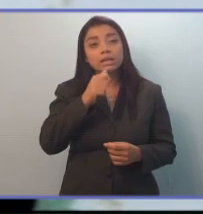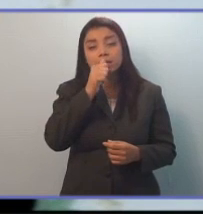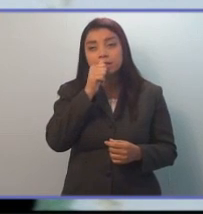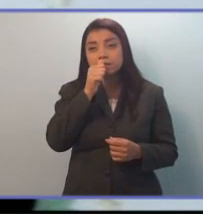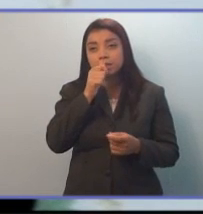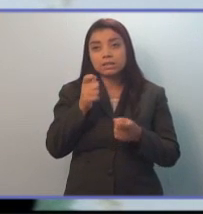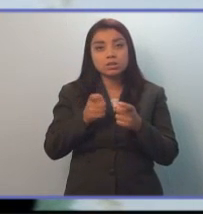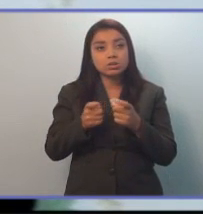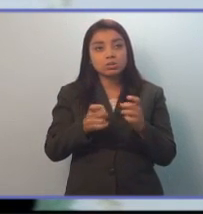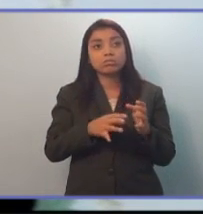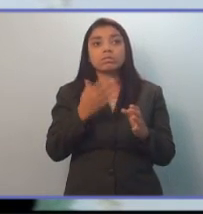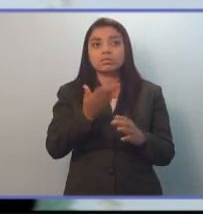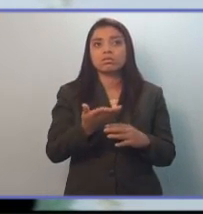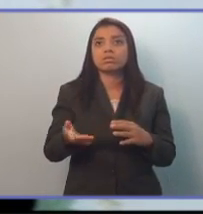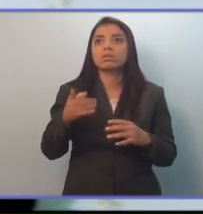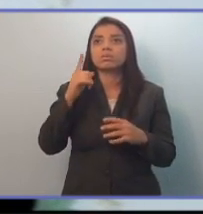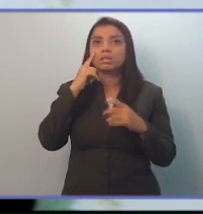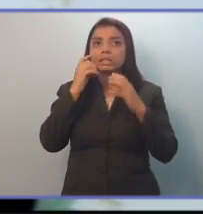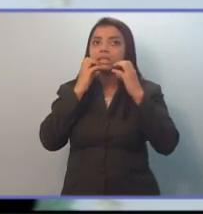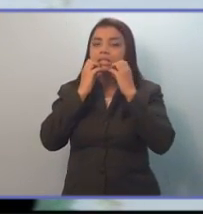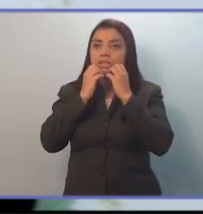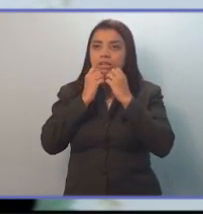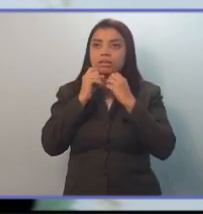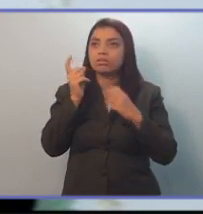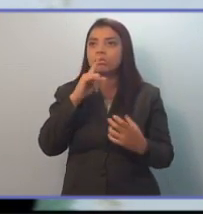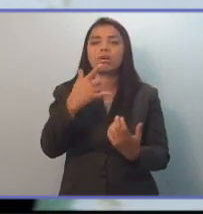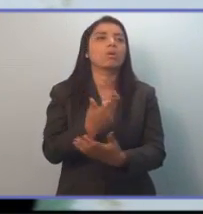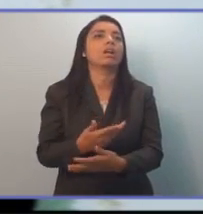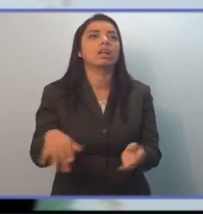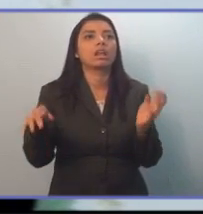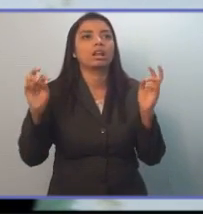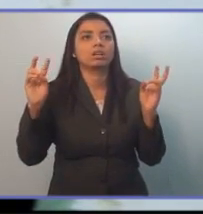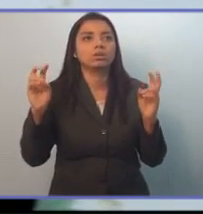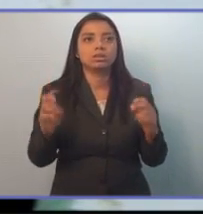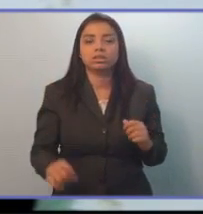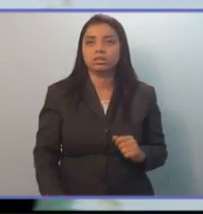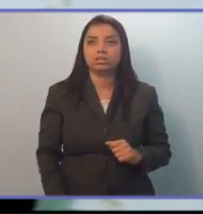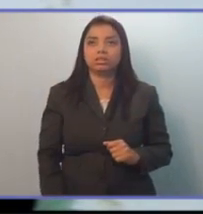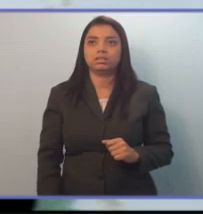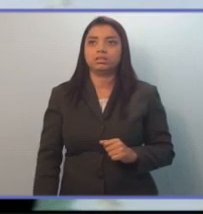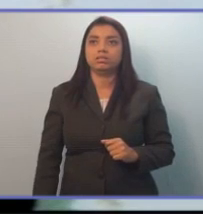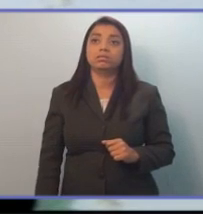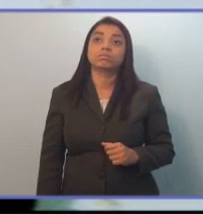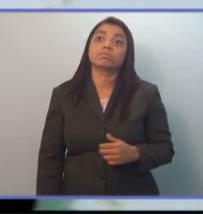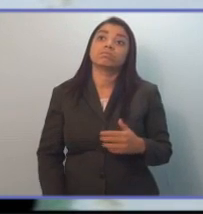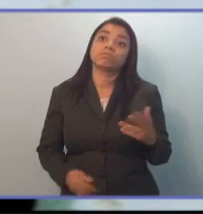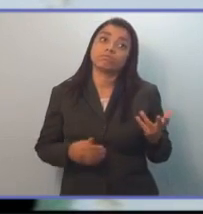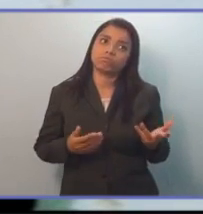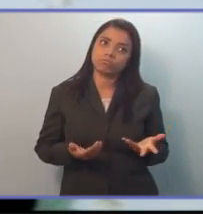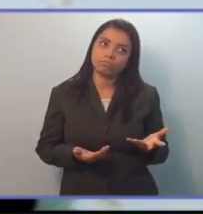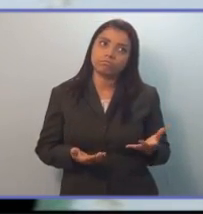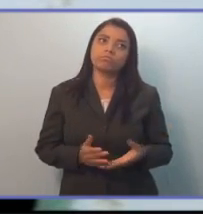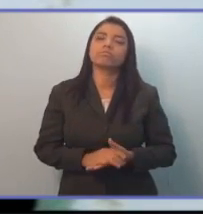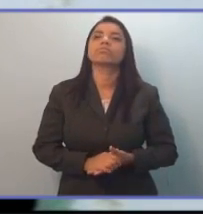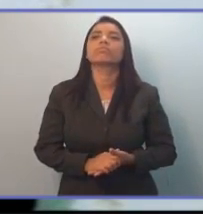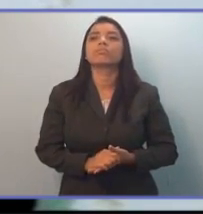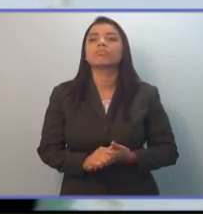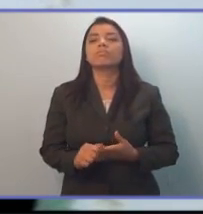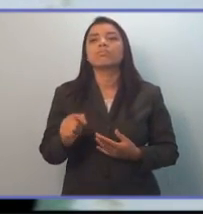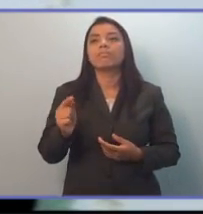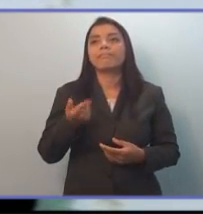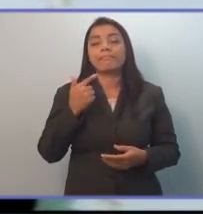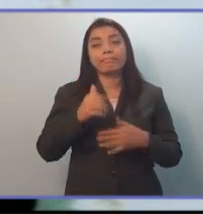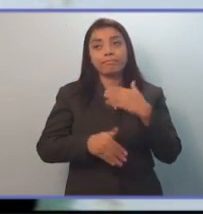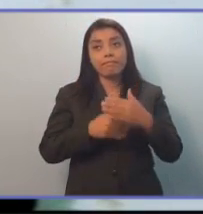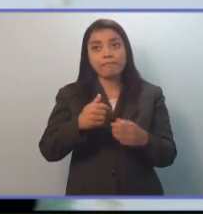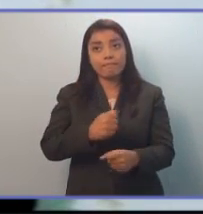situaciones muy delicadas. O sea, no es cualquier cosa lo que se va a discutir ahí. Entonces, primero se debe